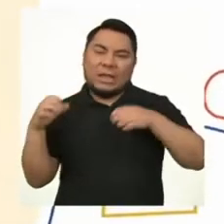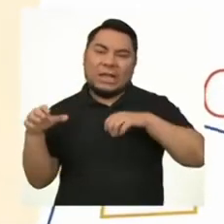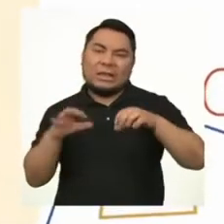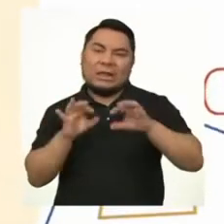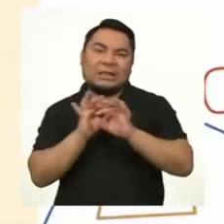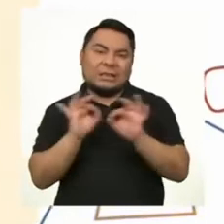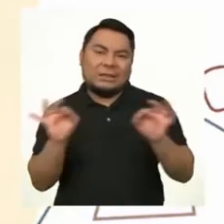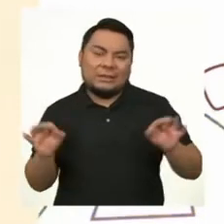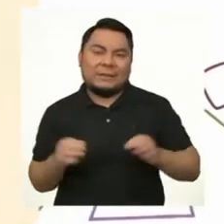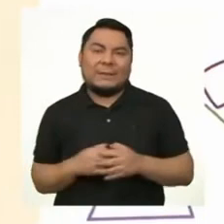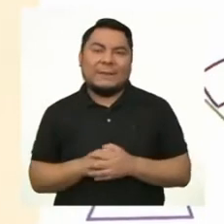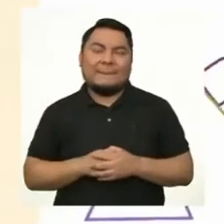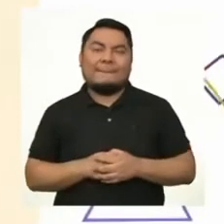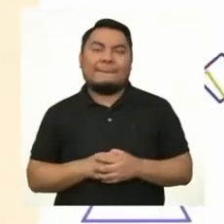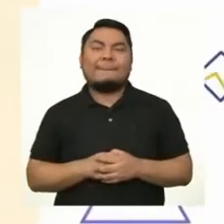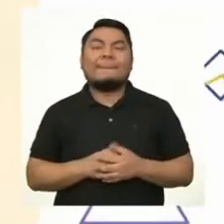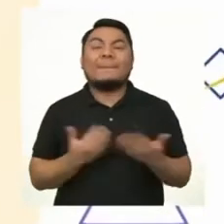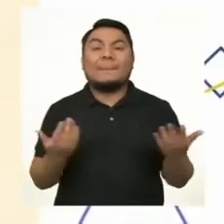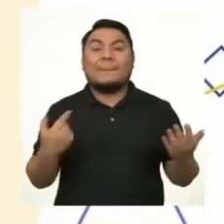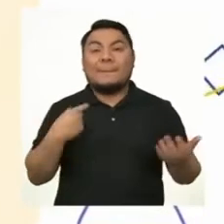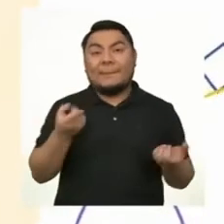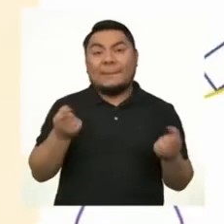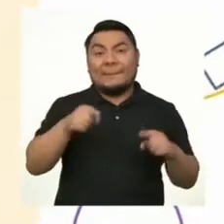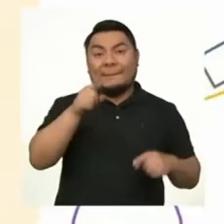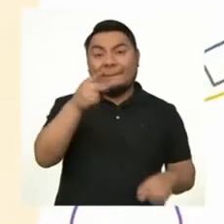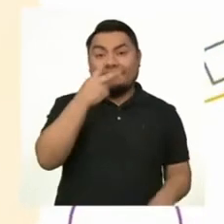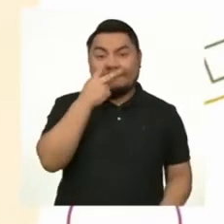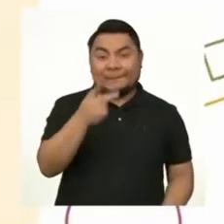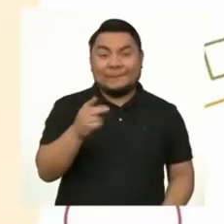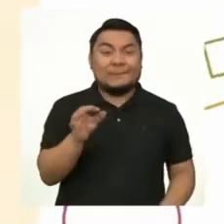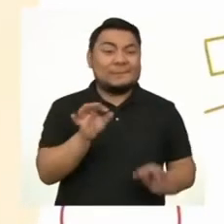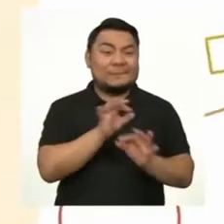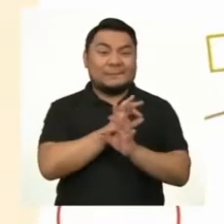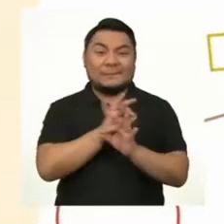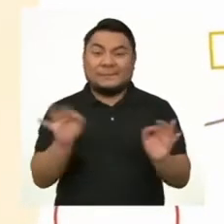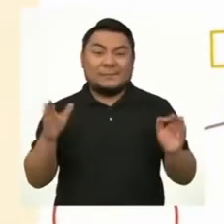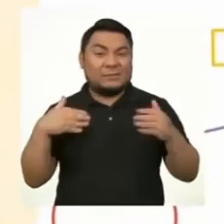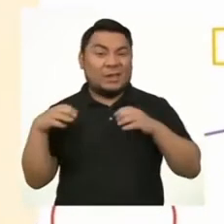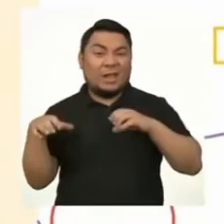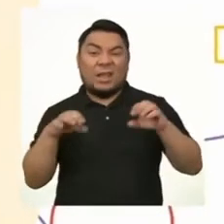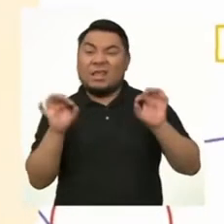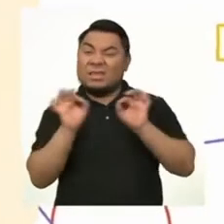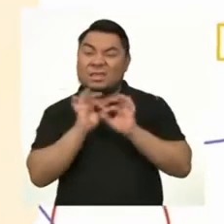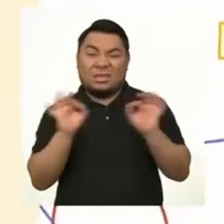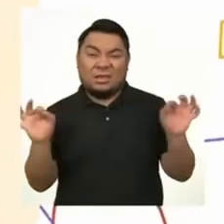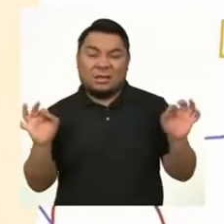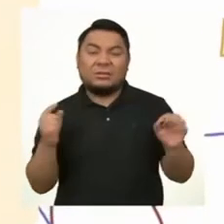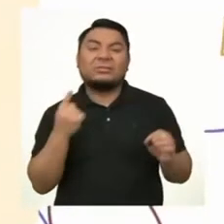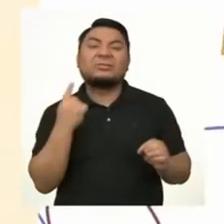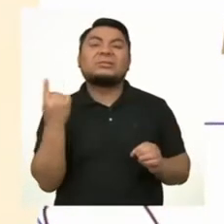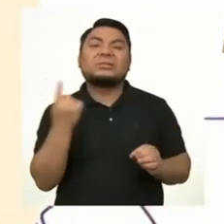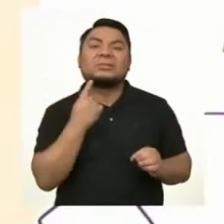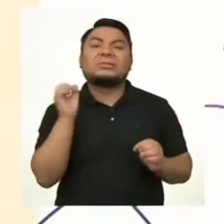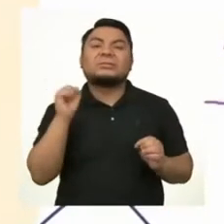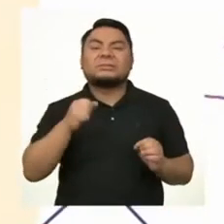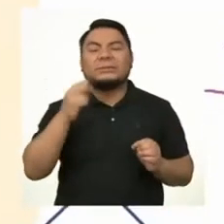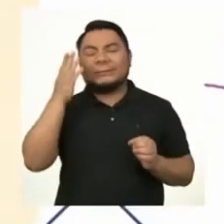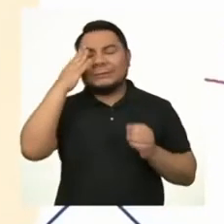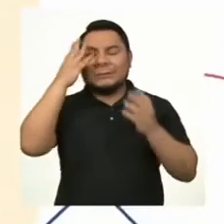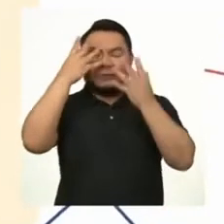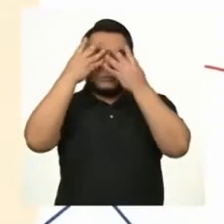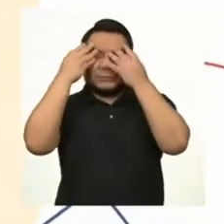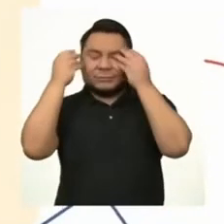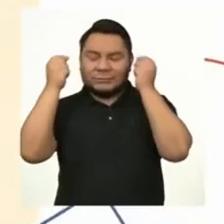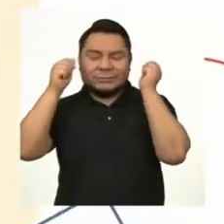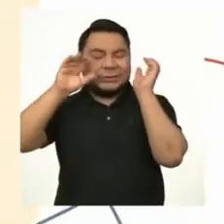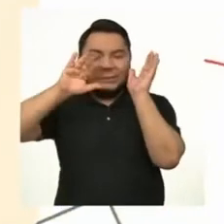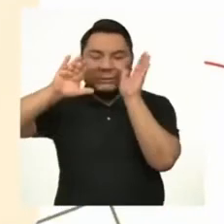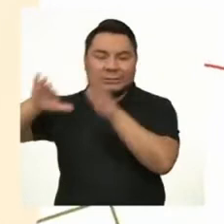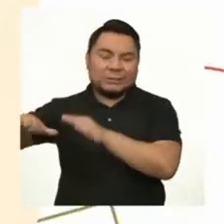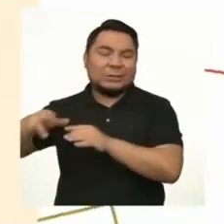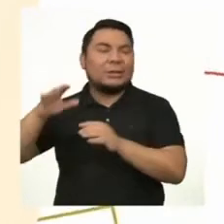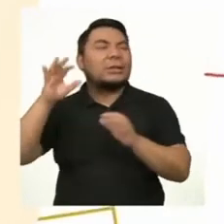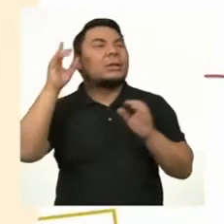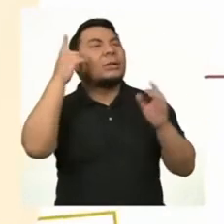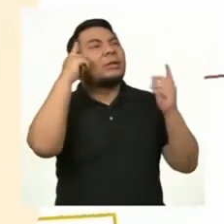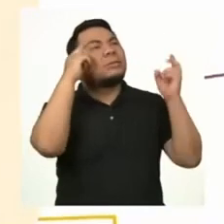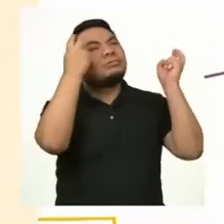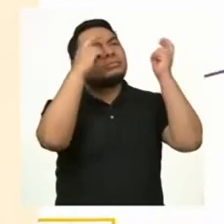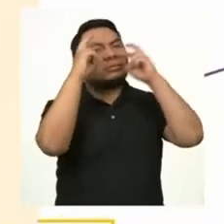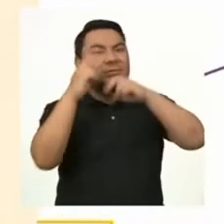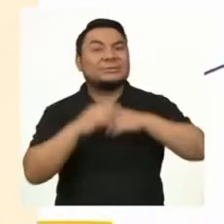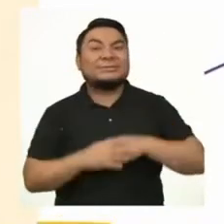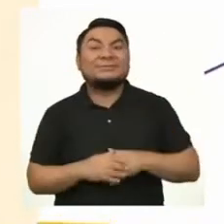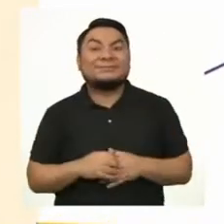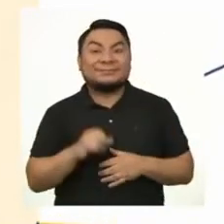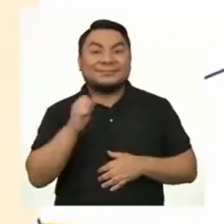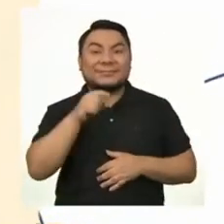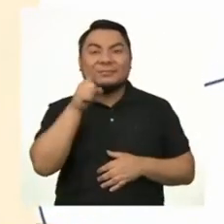hacer nada. Cuando vemos que no hay nada que se puede hacer, solo nos queda distraernos. Así es, elegir